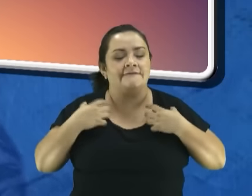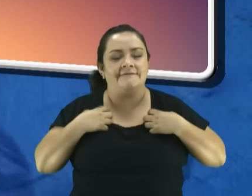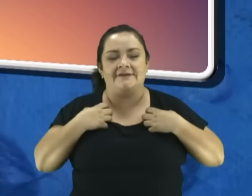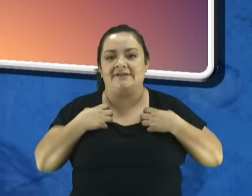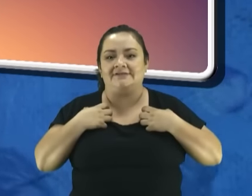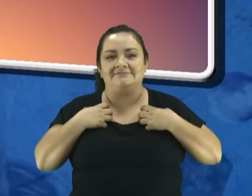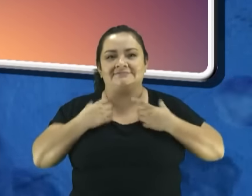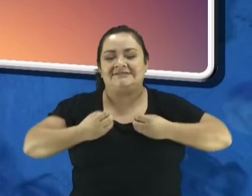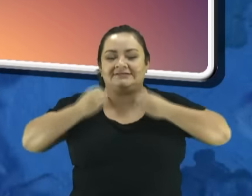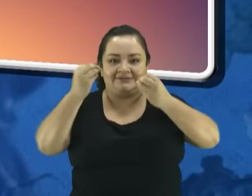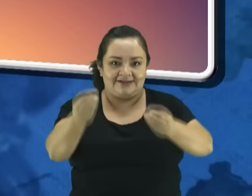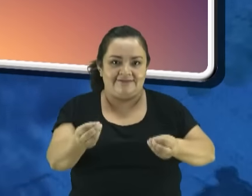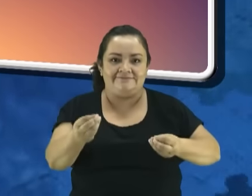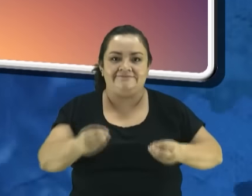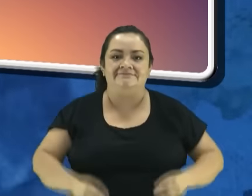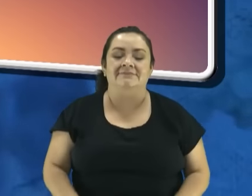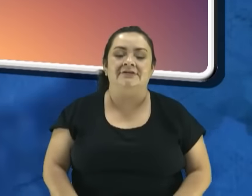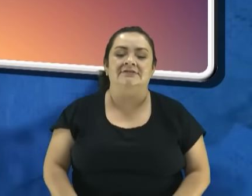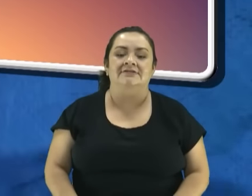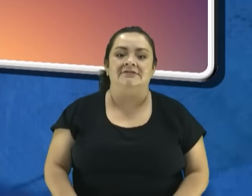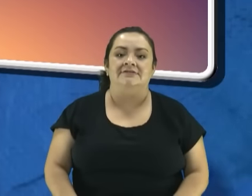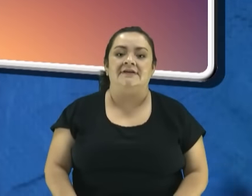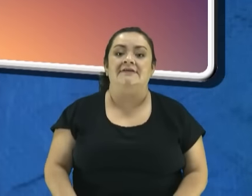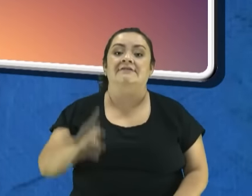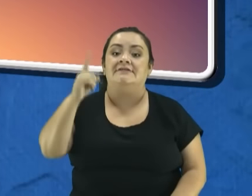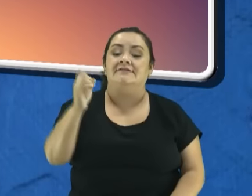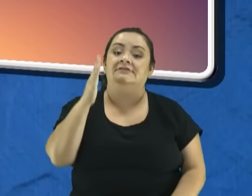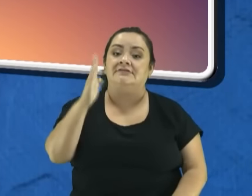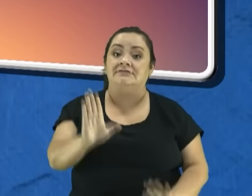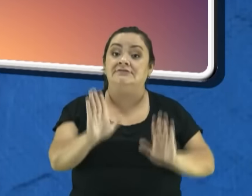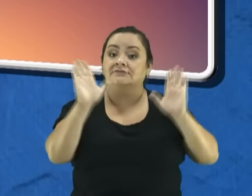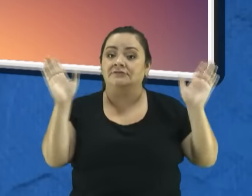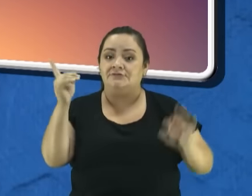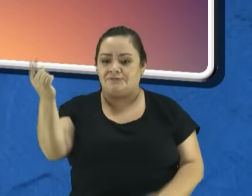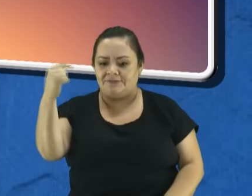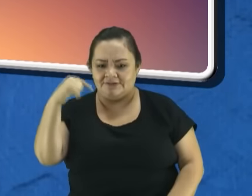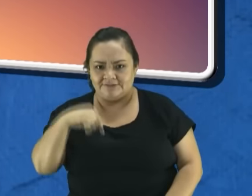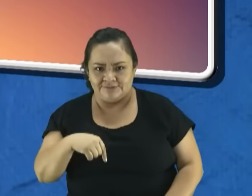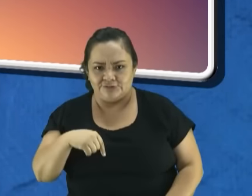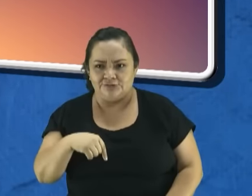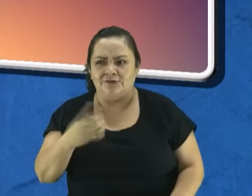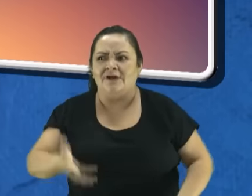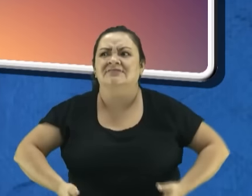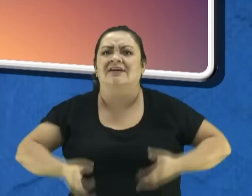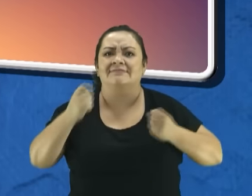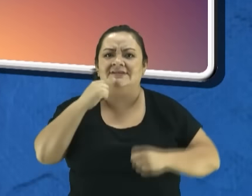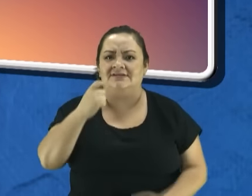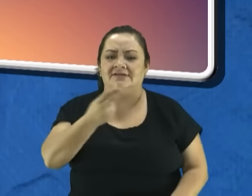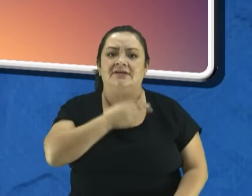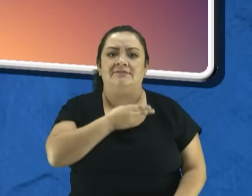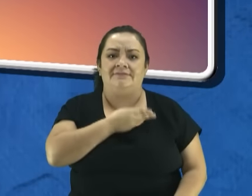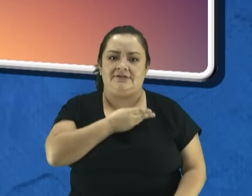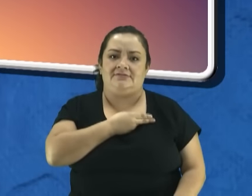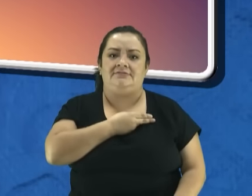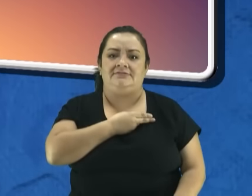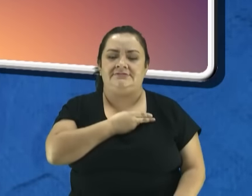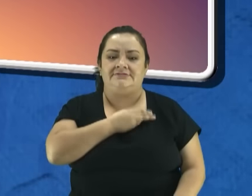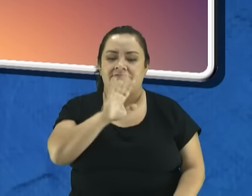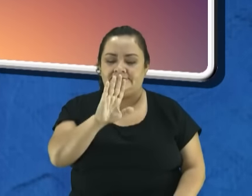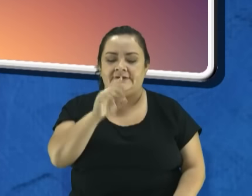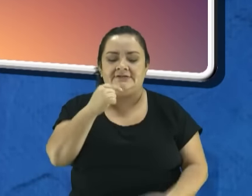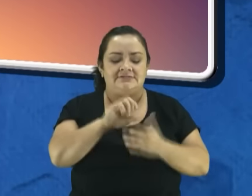muerte no hablé de la segunda muerte déjeme un chance dice la palabra que Cristo Jesús vino al mundo para salvar a quienes a los pecadores de los cuales dice el autor de la